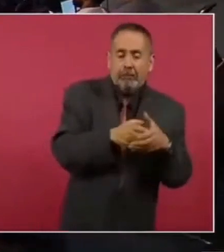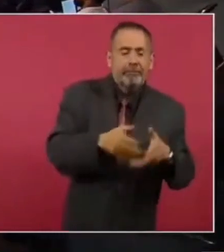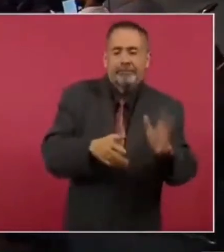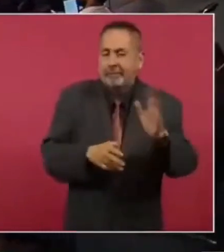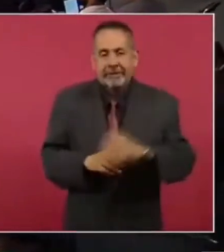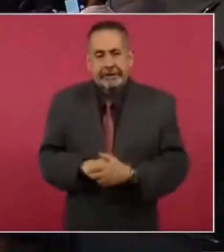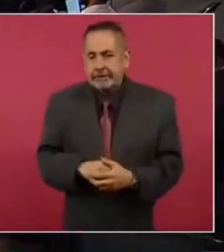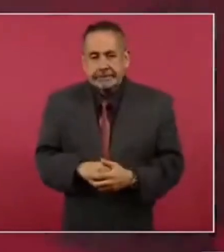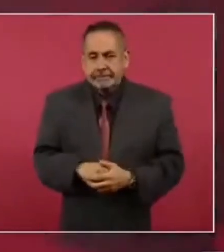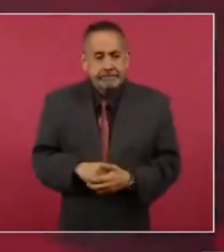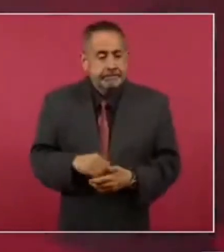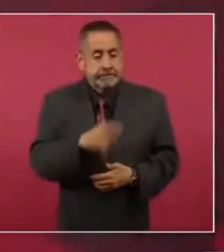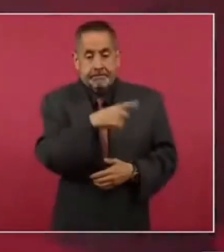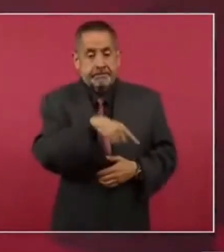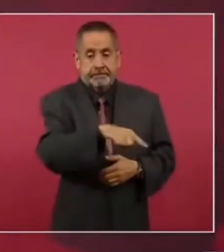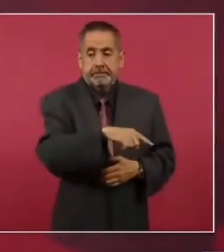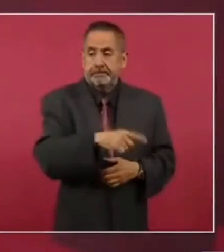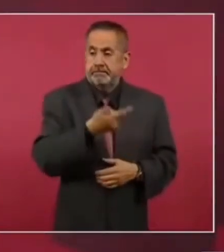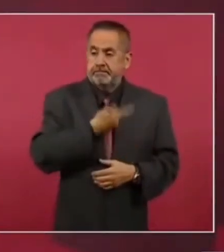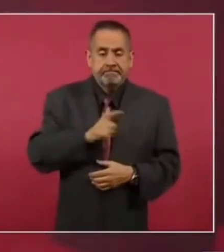No les gusta.